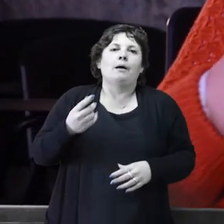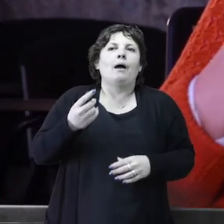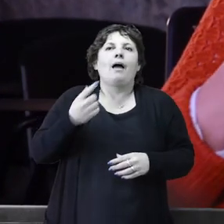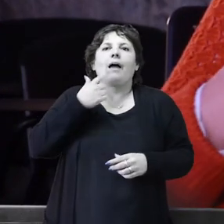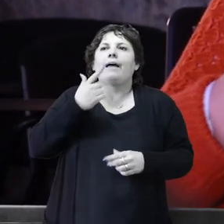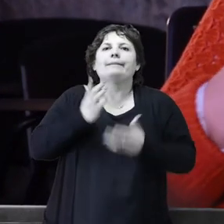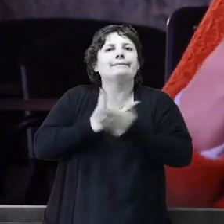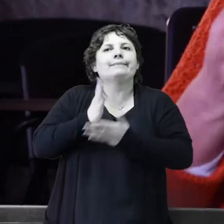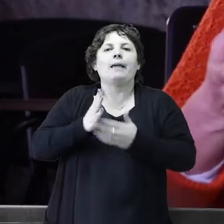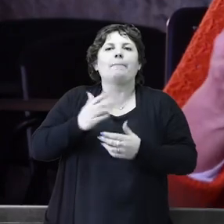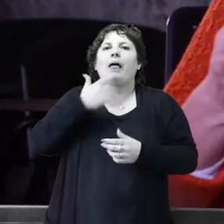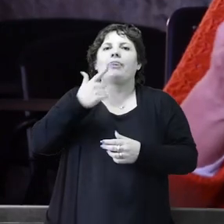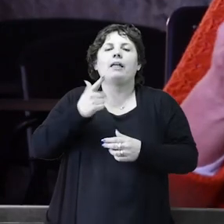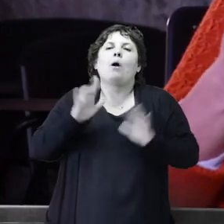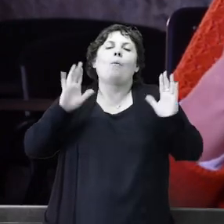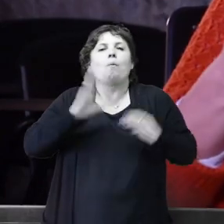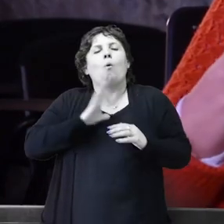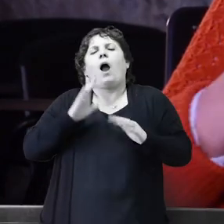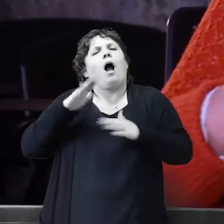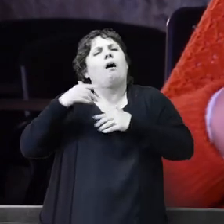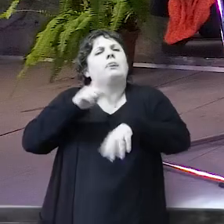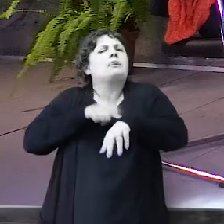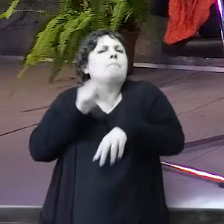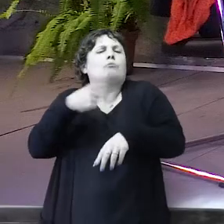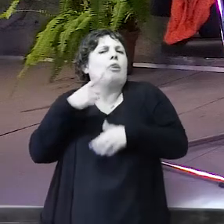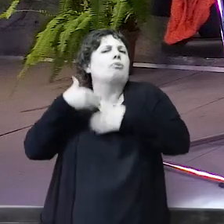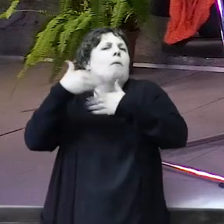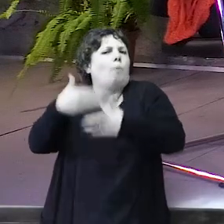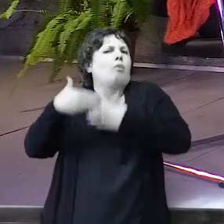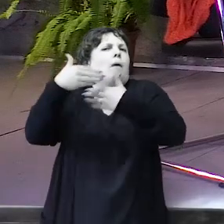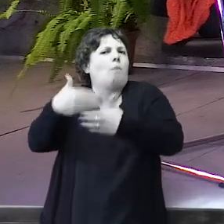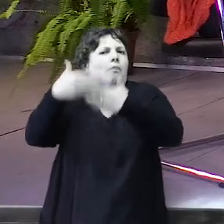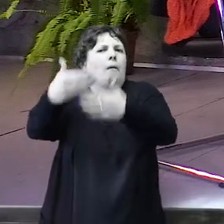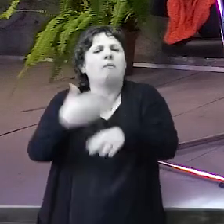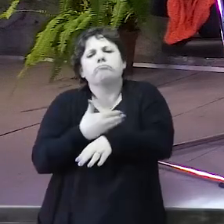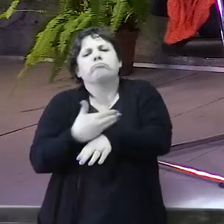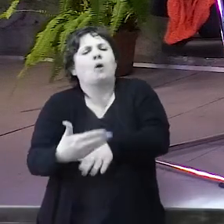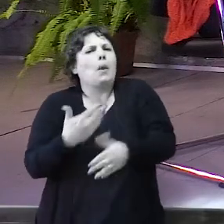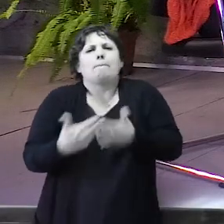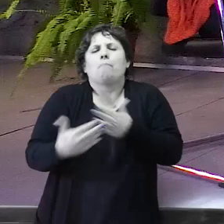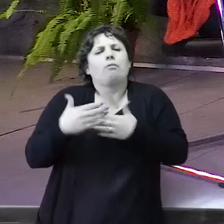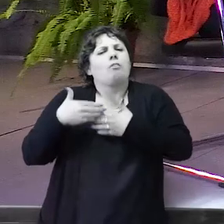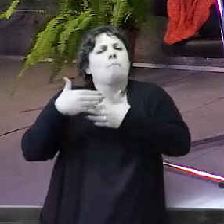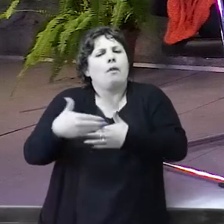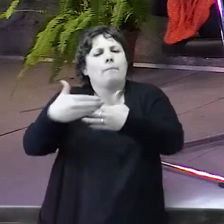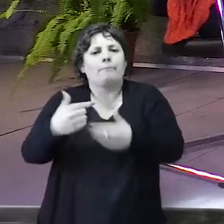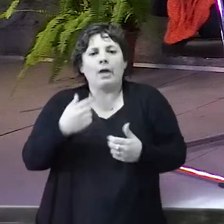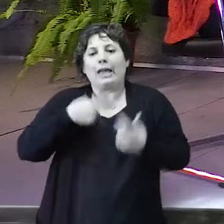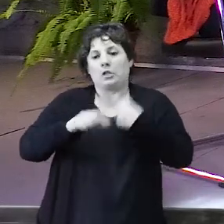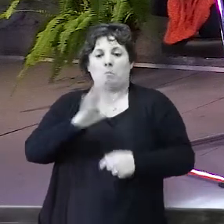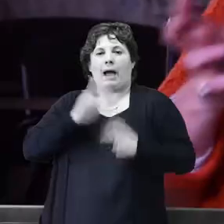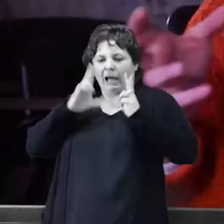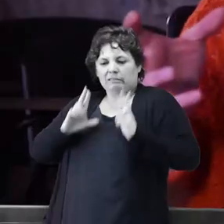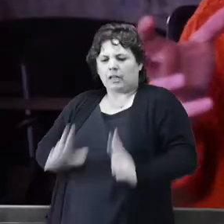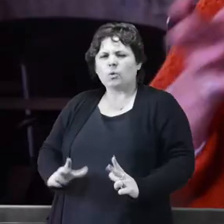a lo que se ha llamado la postergación femenina, ¿no? Y cómo a las mujeres, cuando las mujeres tienen actitudes más,